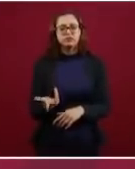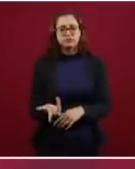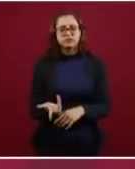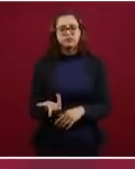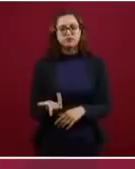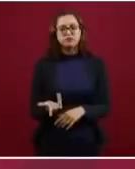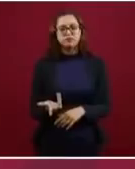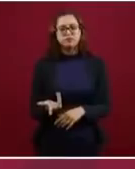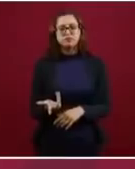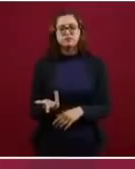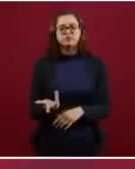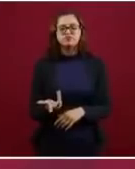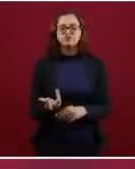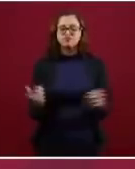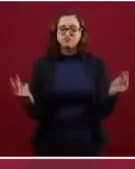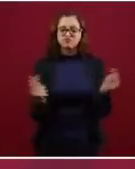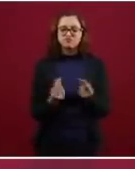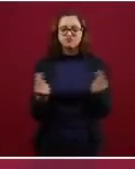nos conviene mucho